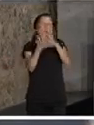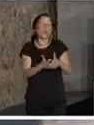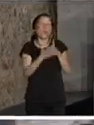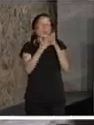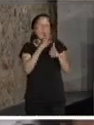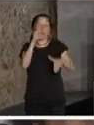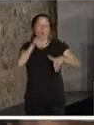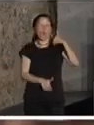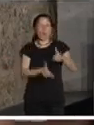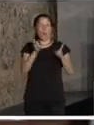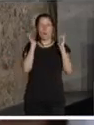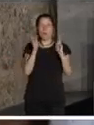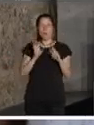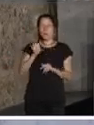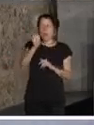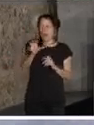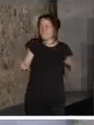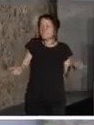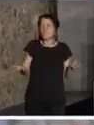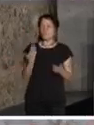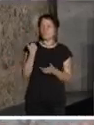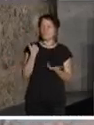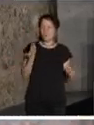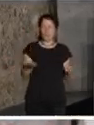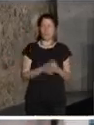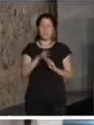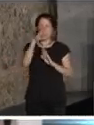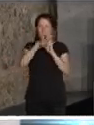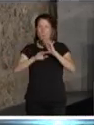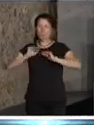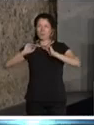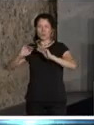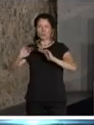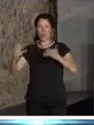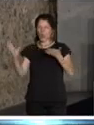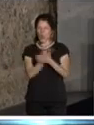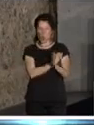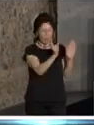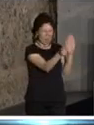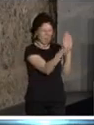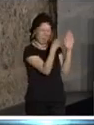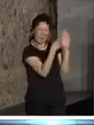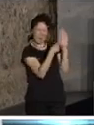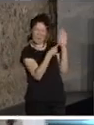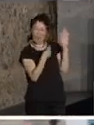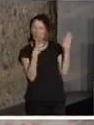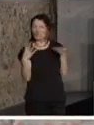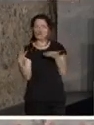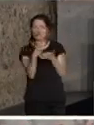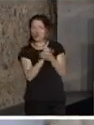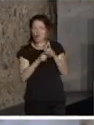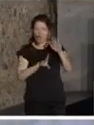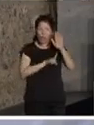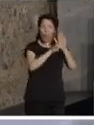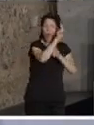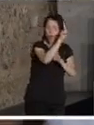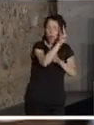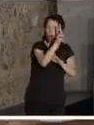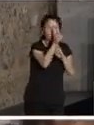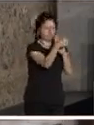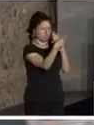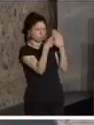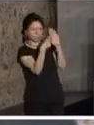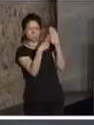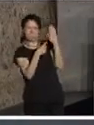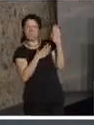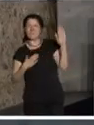por la democracia en este país su programa es derogarlo todo todo es lo que han dicho todos los avances los quieren